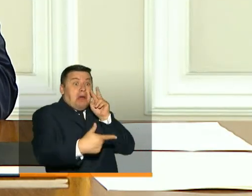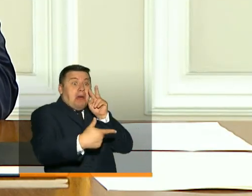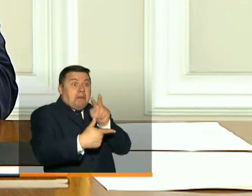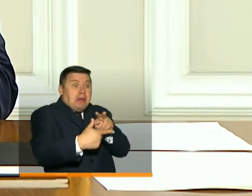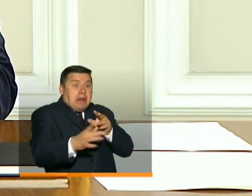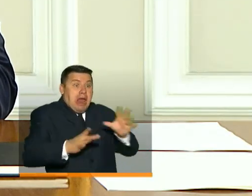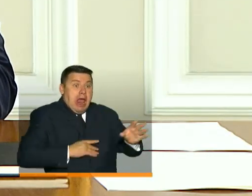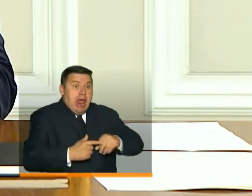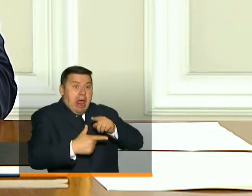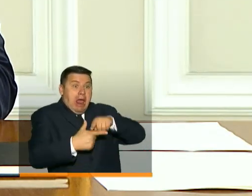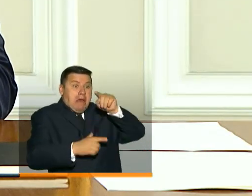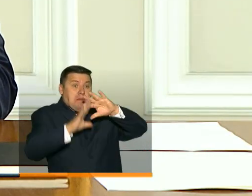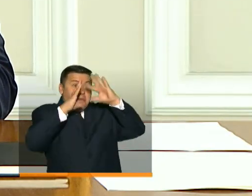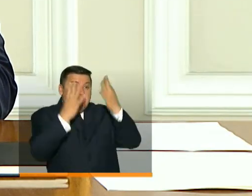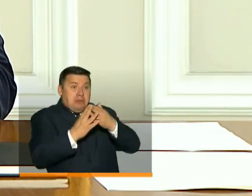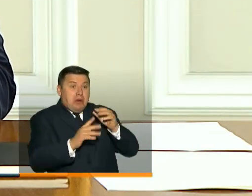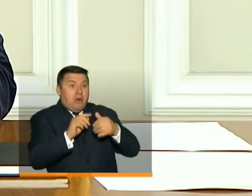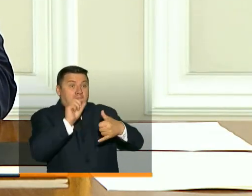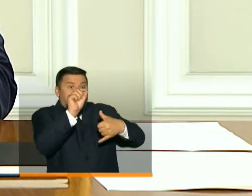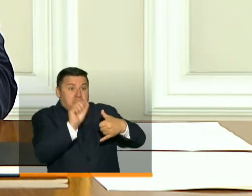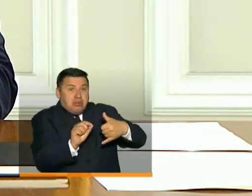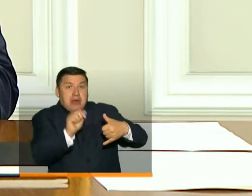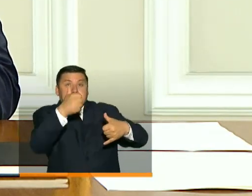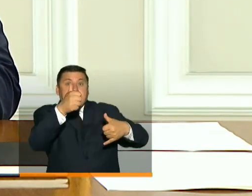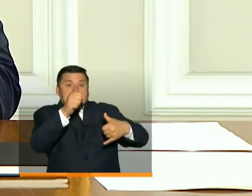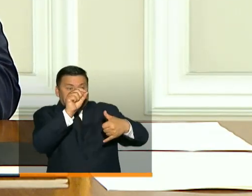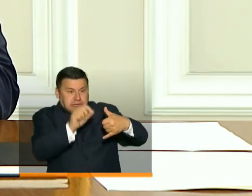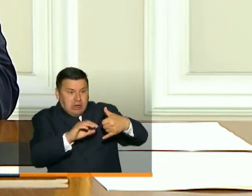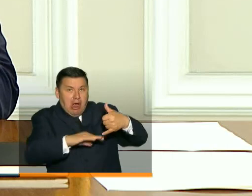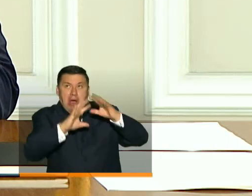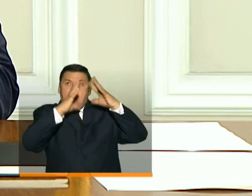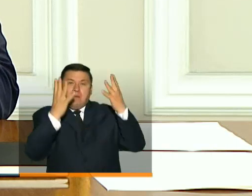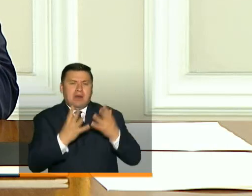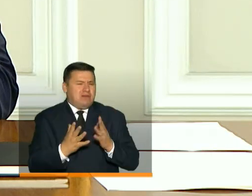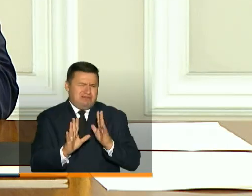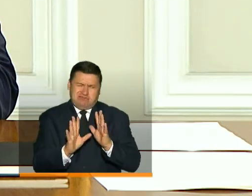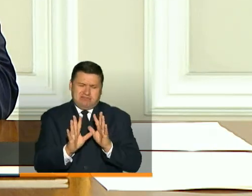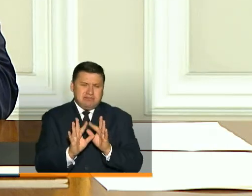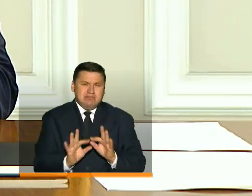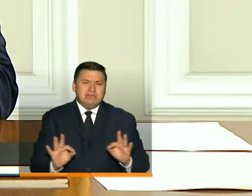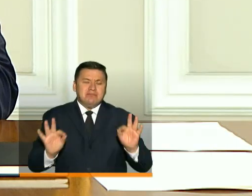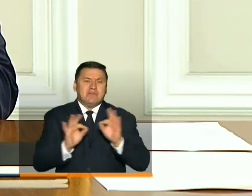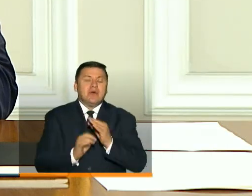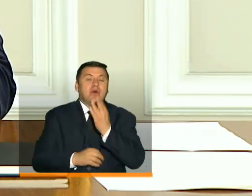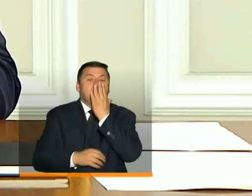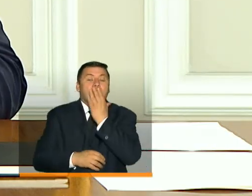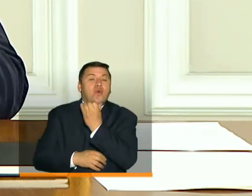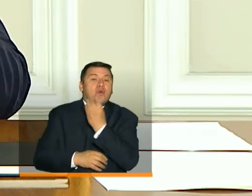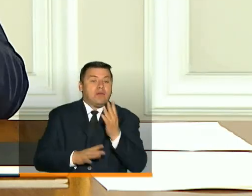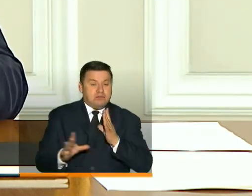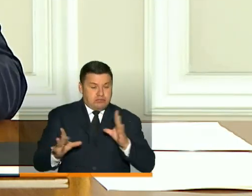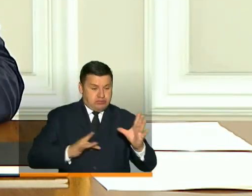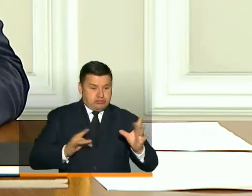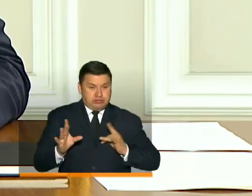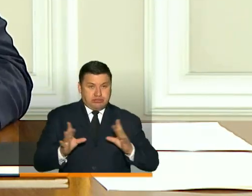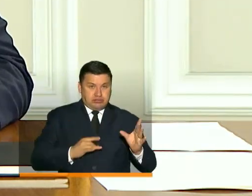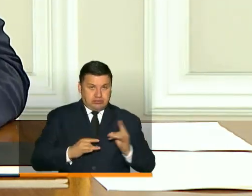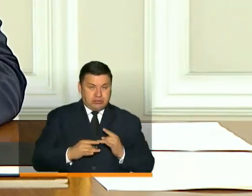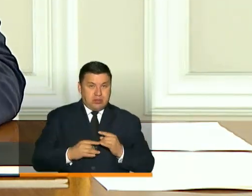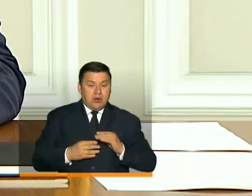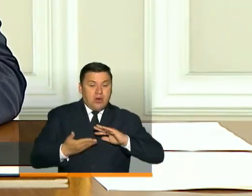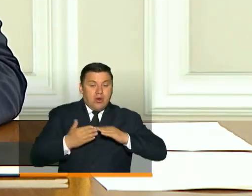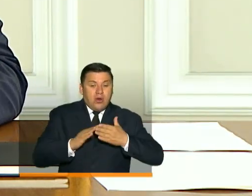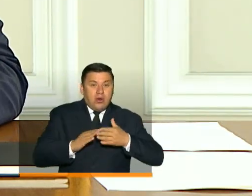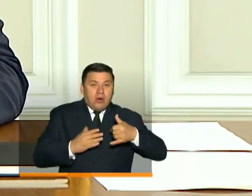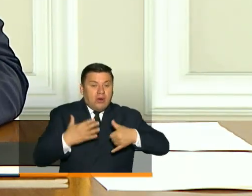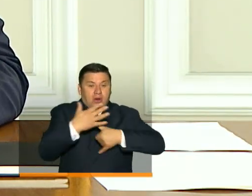cifras agregadas, porque las cifras agregadas no nos dicen mucho. Lo que es importante ver es el número de contagios con relación a la población